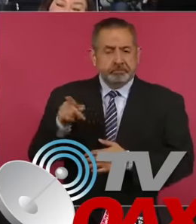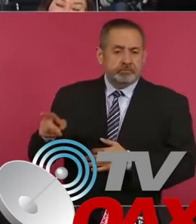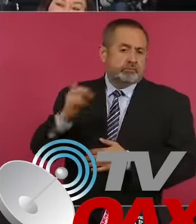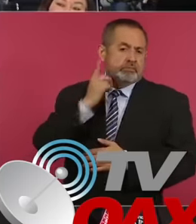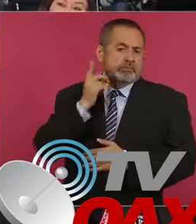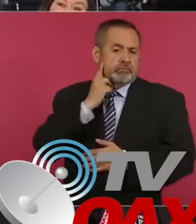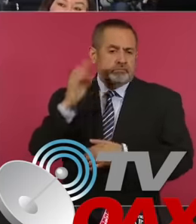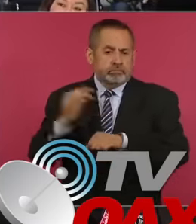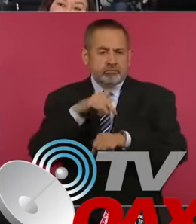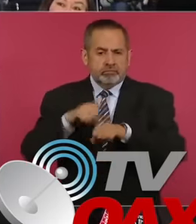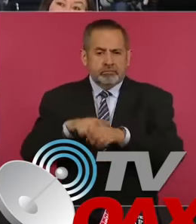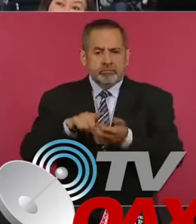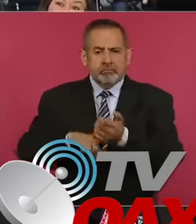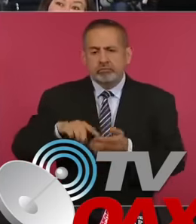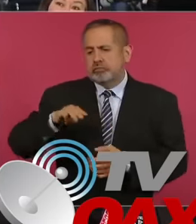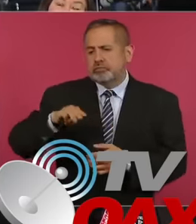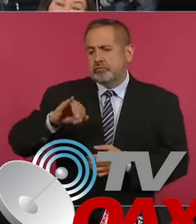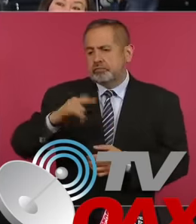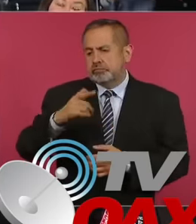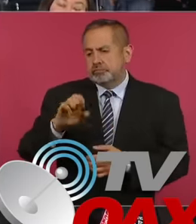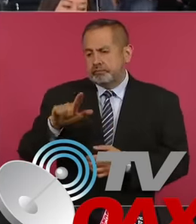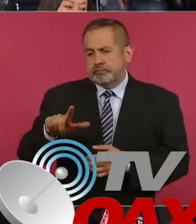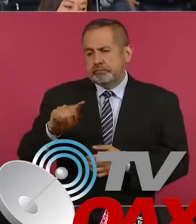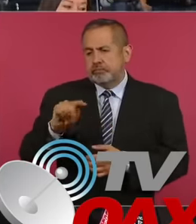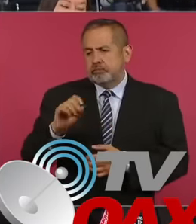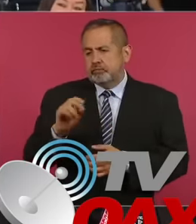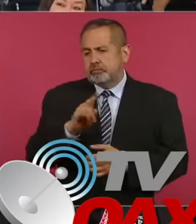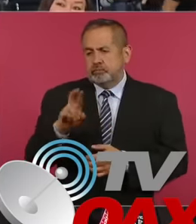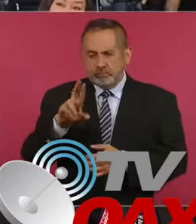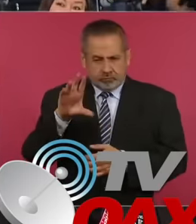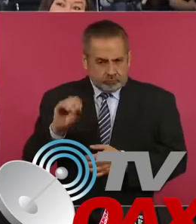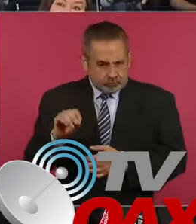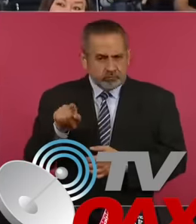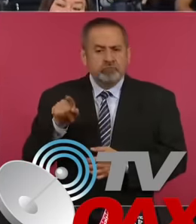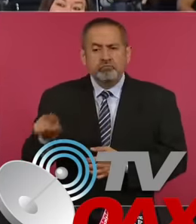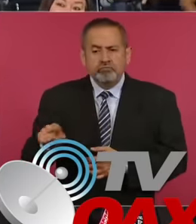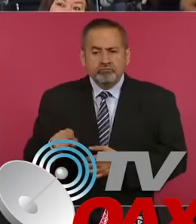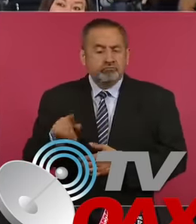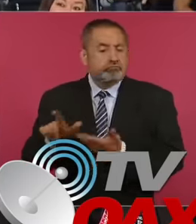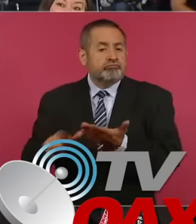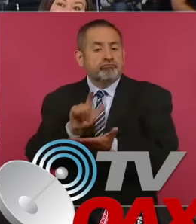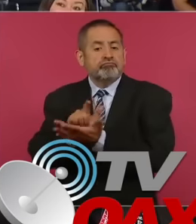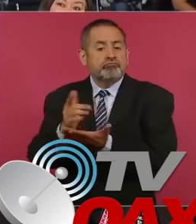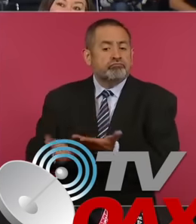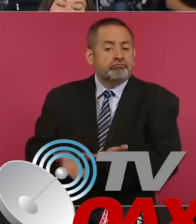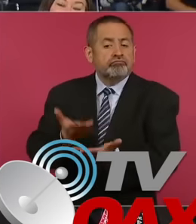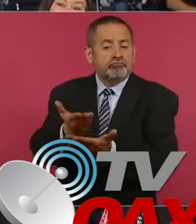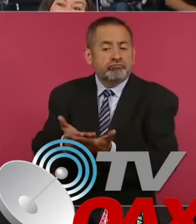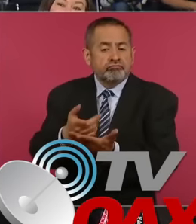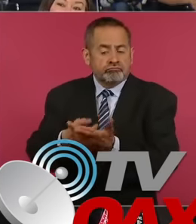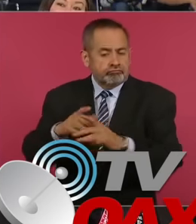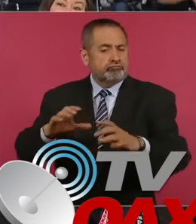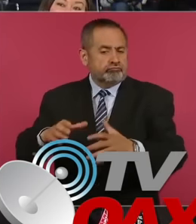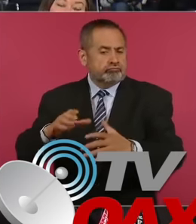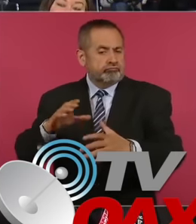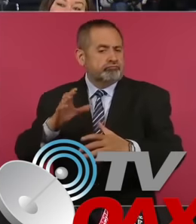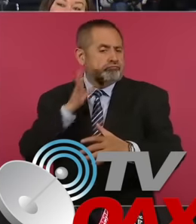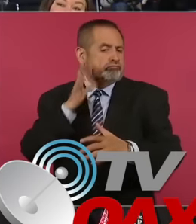diputado federal Miguel Torruco impulsó una reforma en el Congreso Federal